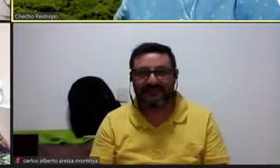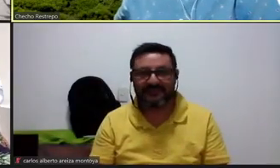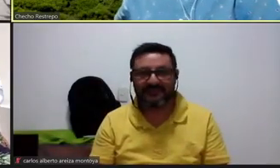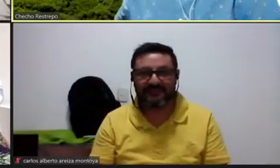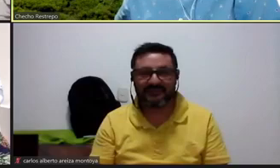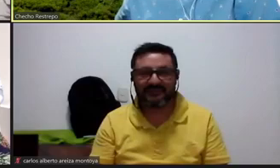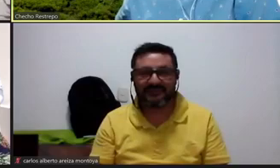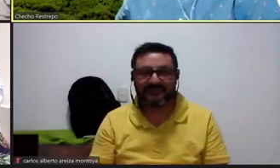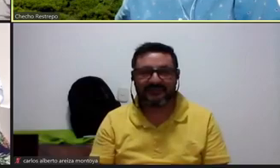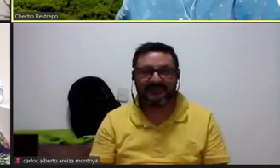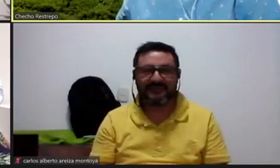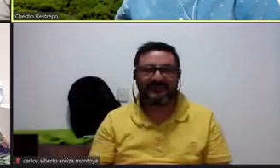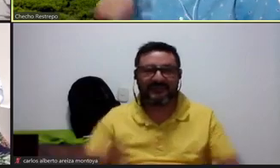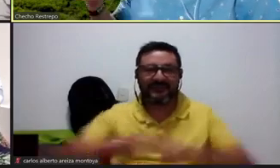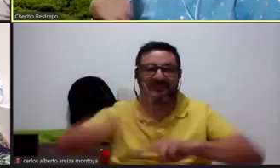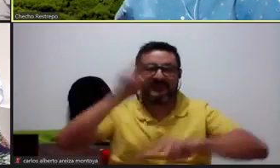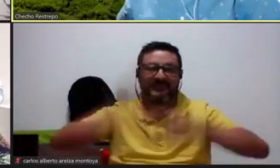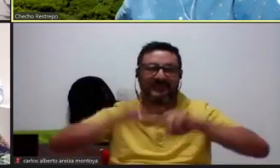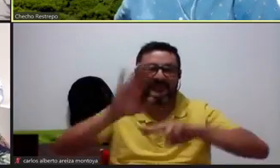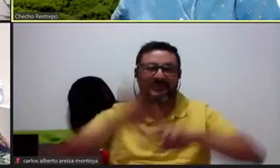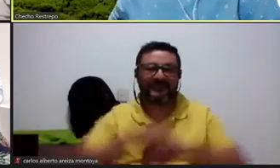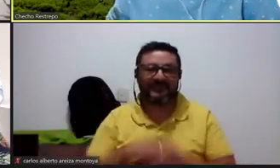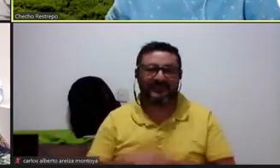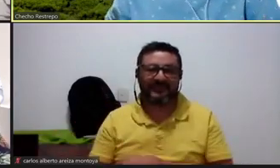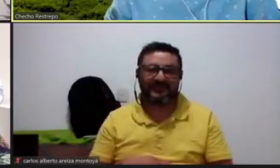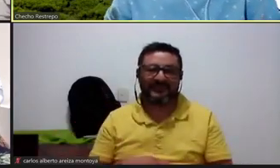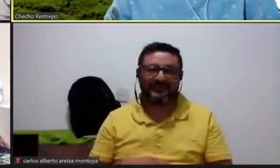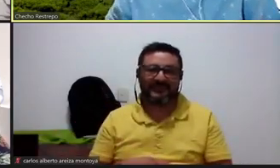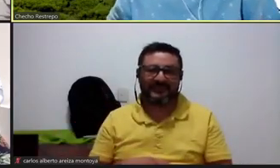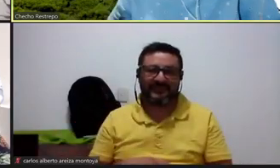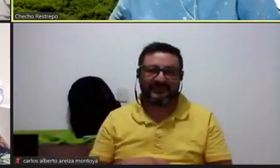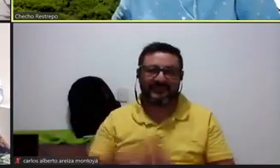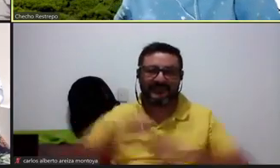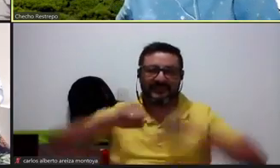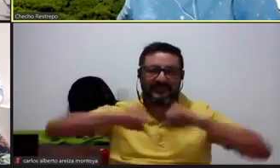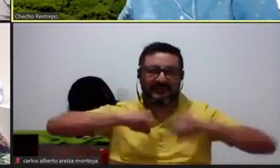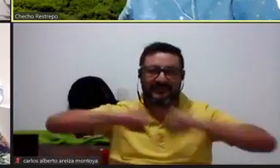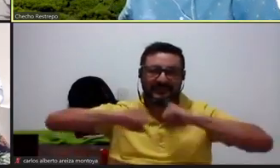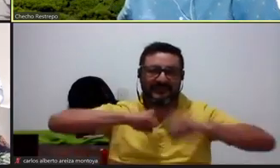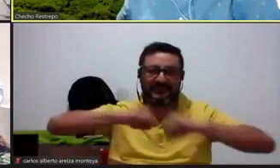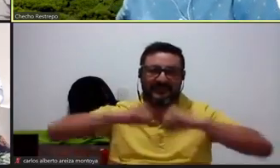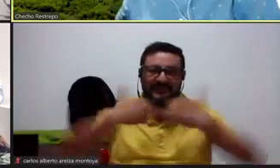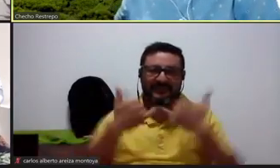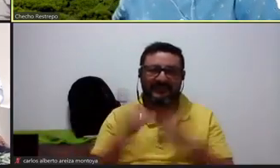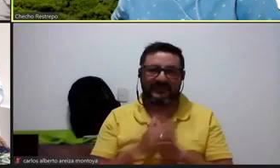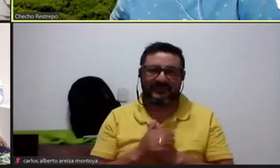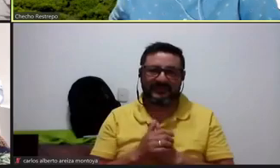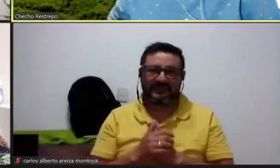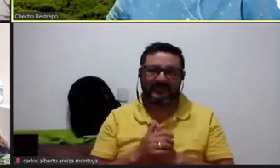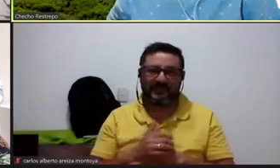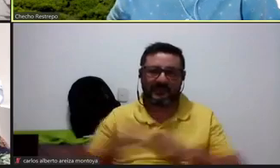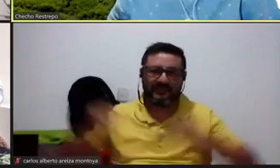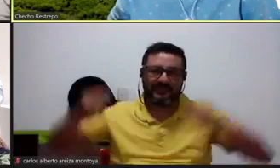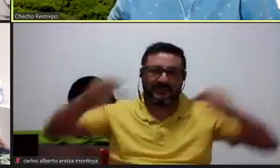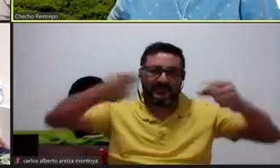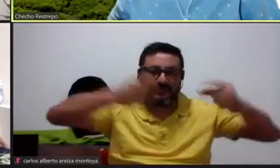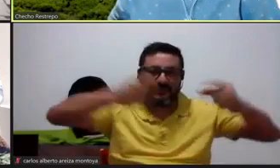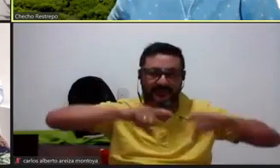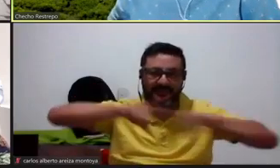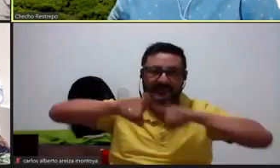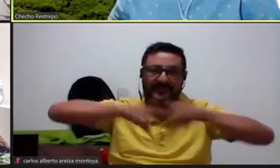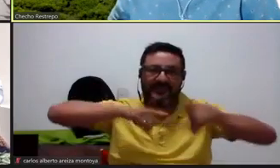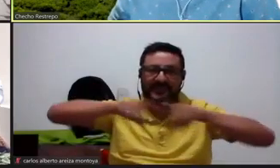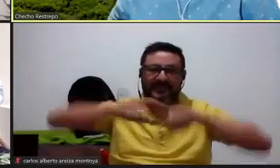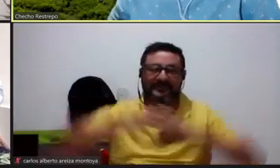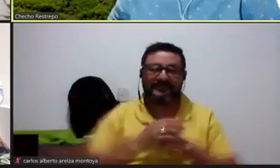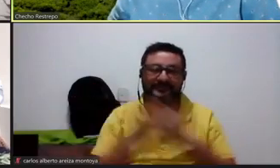de normalidad, pero ya hay un poco más de actividad. Ustedes ya tuvieron las primeras competencias. Y afortunadamente hoy sale